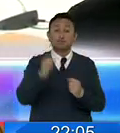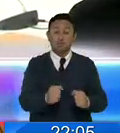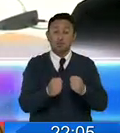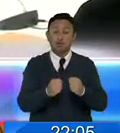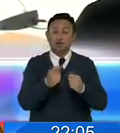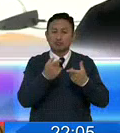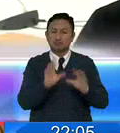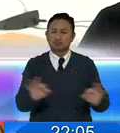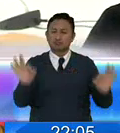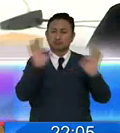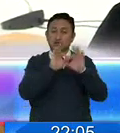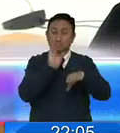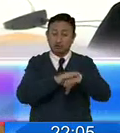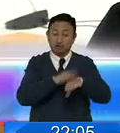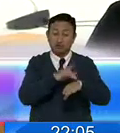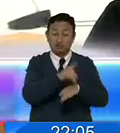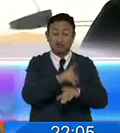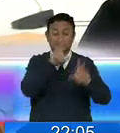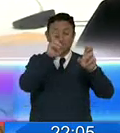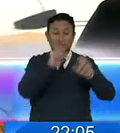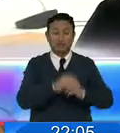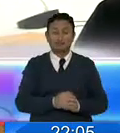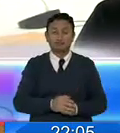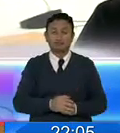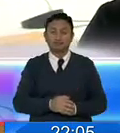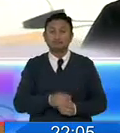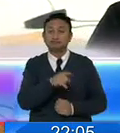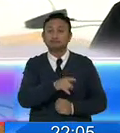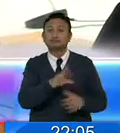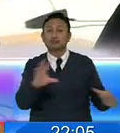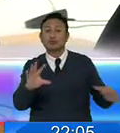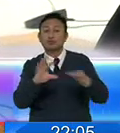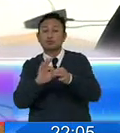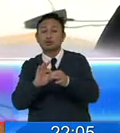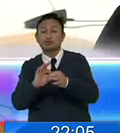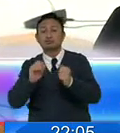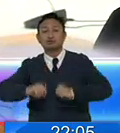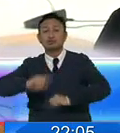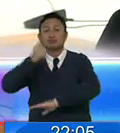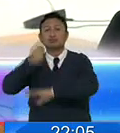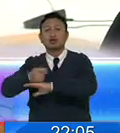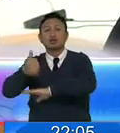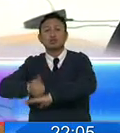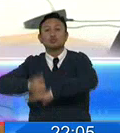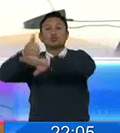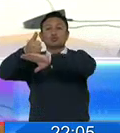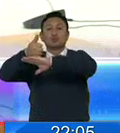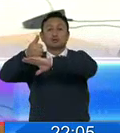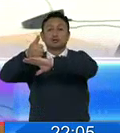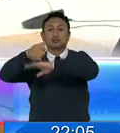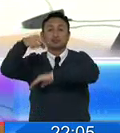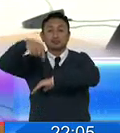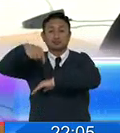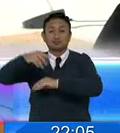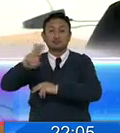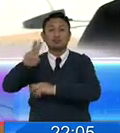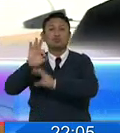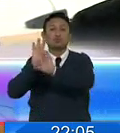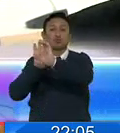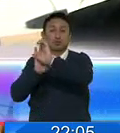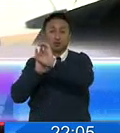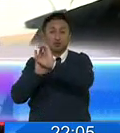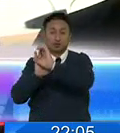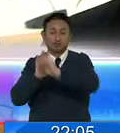y relevancia por la trascendencia de la misma, tiene relación con la designación de las autoridades en el Consejo de